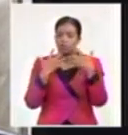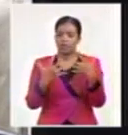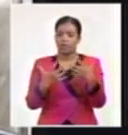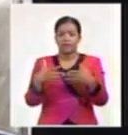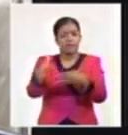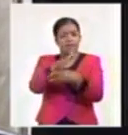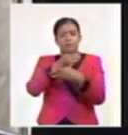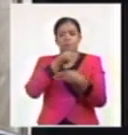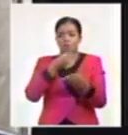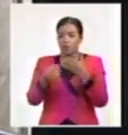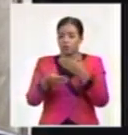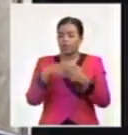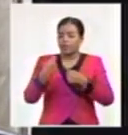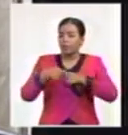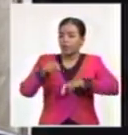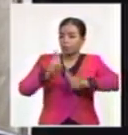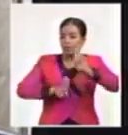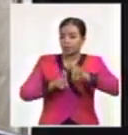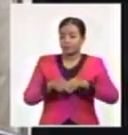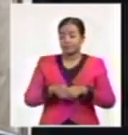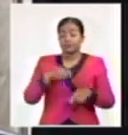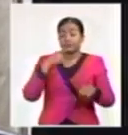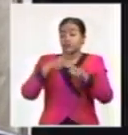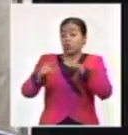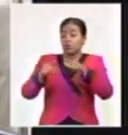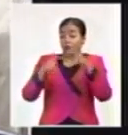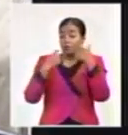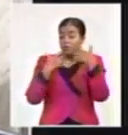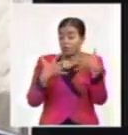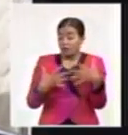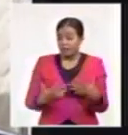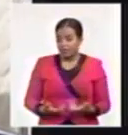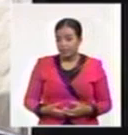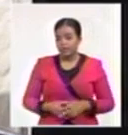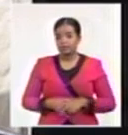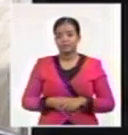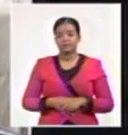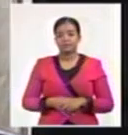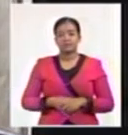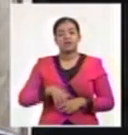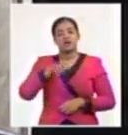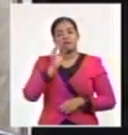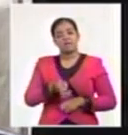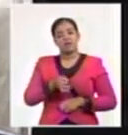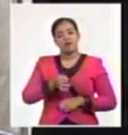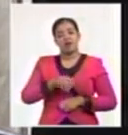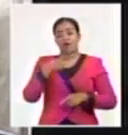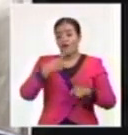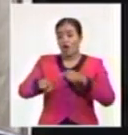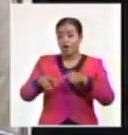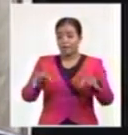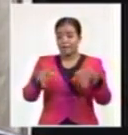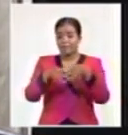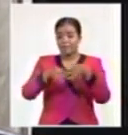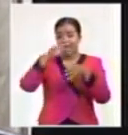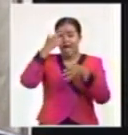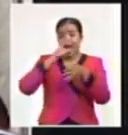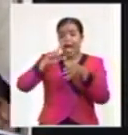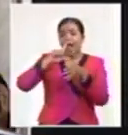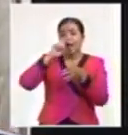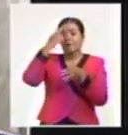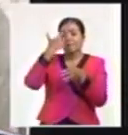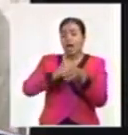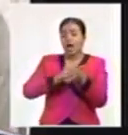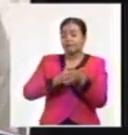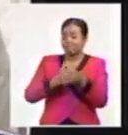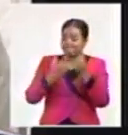otros mecanismos importantes, como es el caso de ALBA TCP, muy interesante también con relación